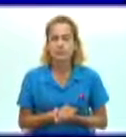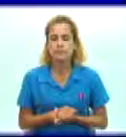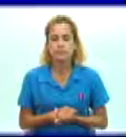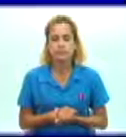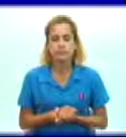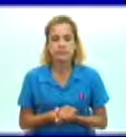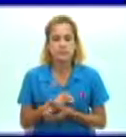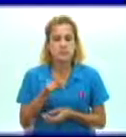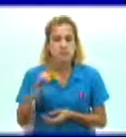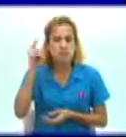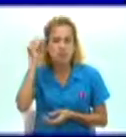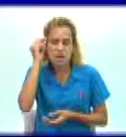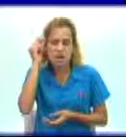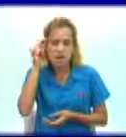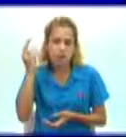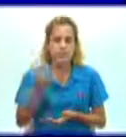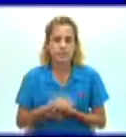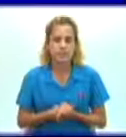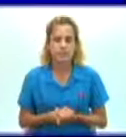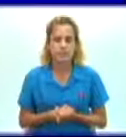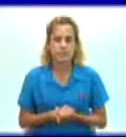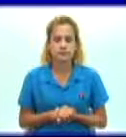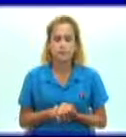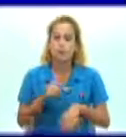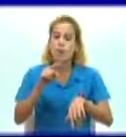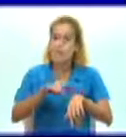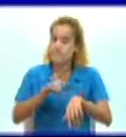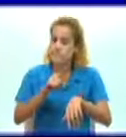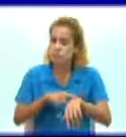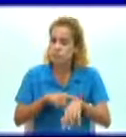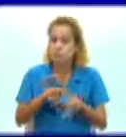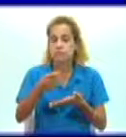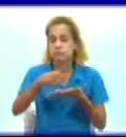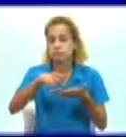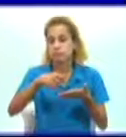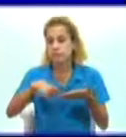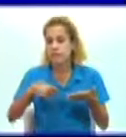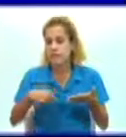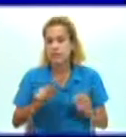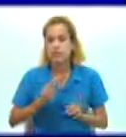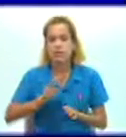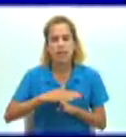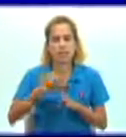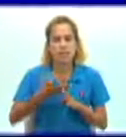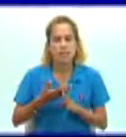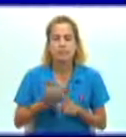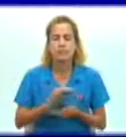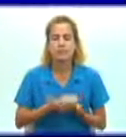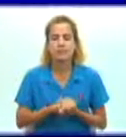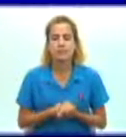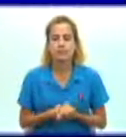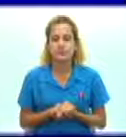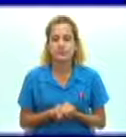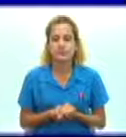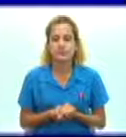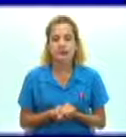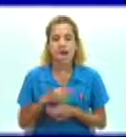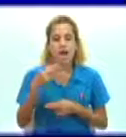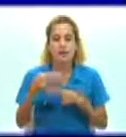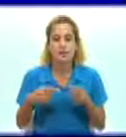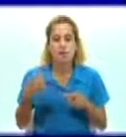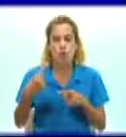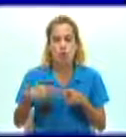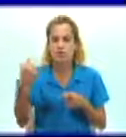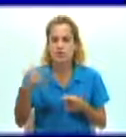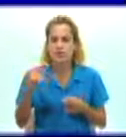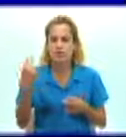su razonamiento. Les daré un minuto para que hagan una anotación pertinente y entonces regresaremos realizando ya las actividades